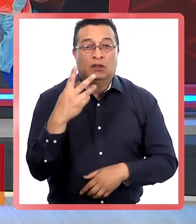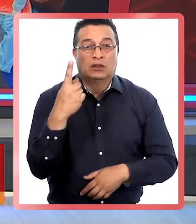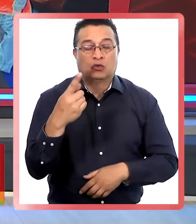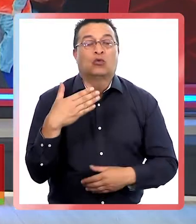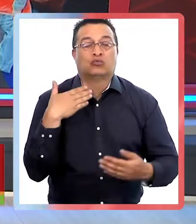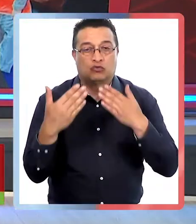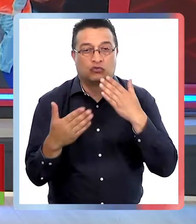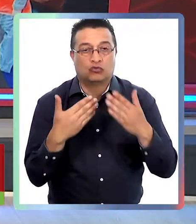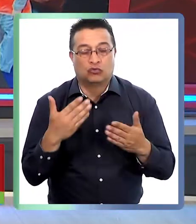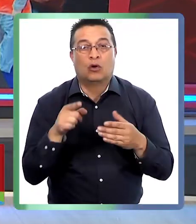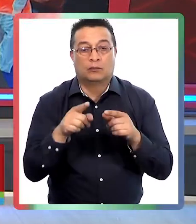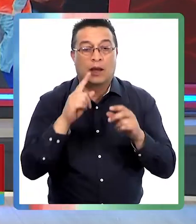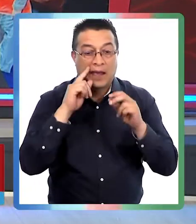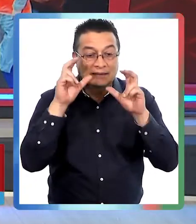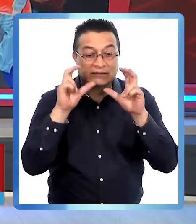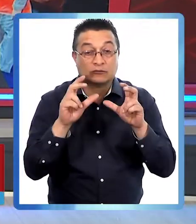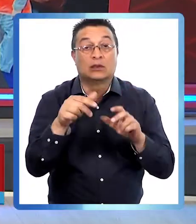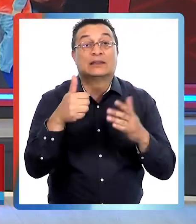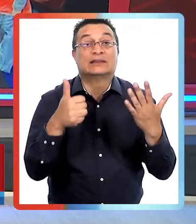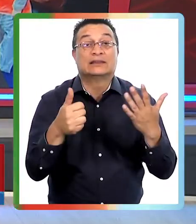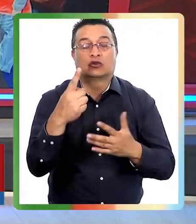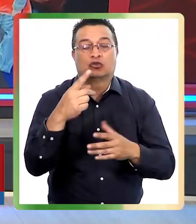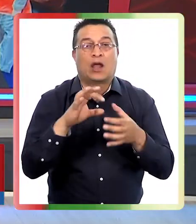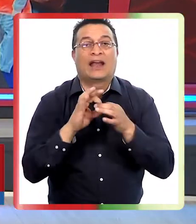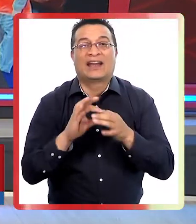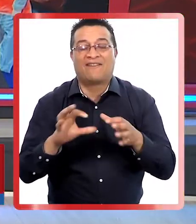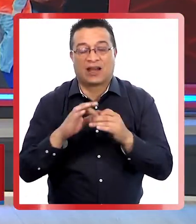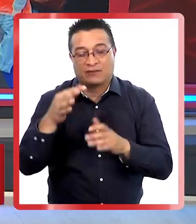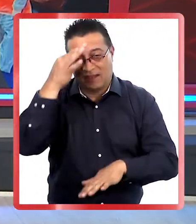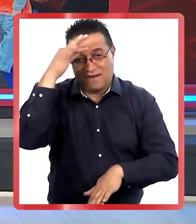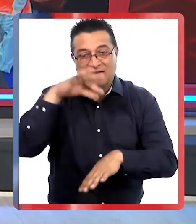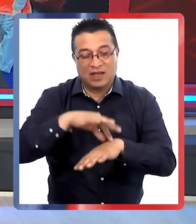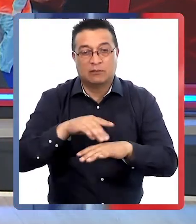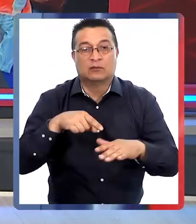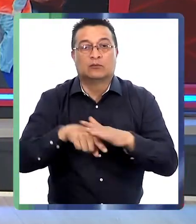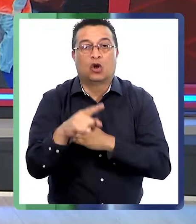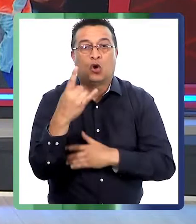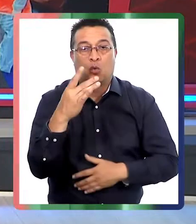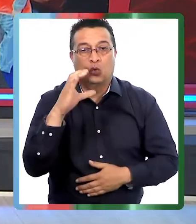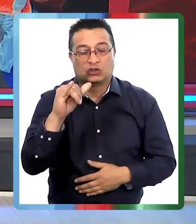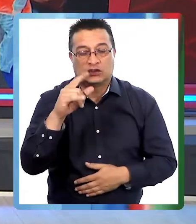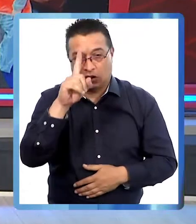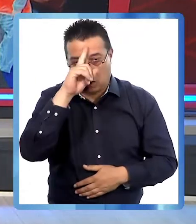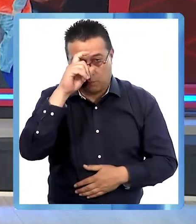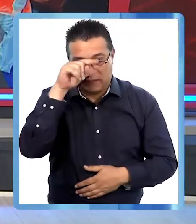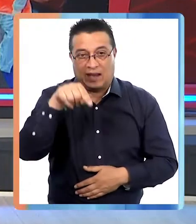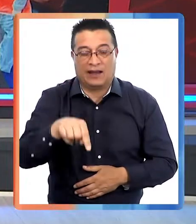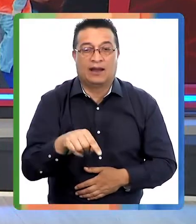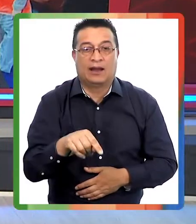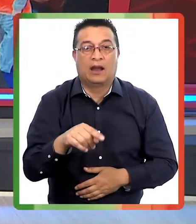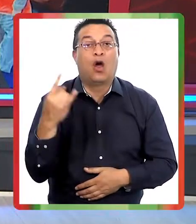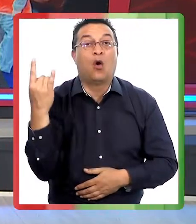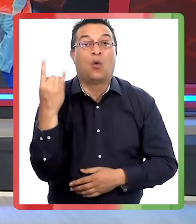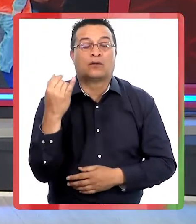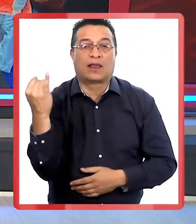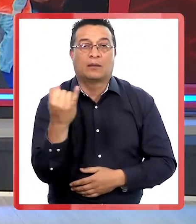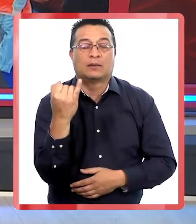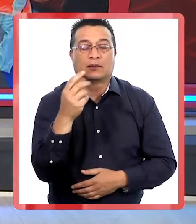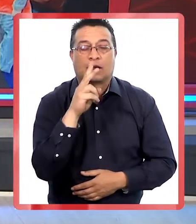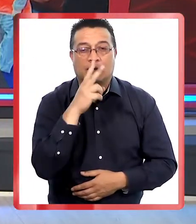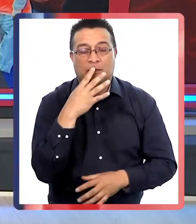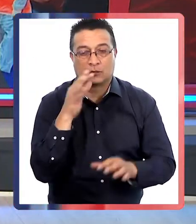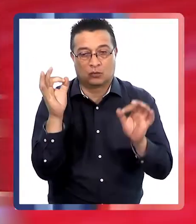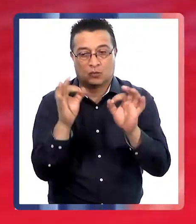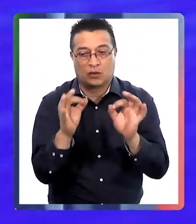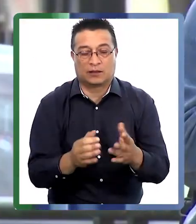y, atención, hay 61 enfermos graves internados en las UCI de los hospitales de la zona. Universidad Autónoma Televisión con esta